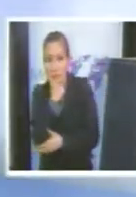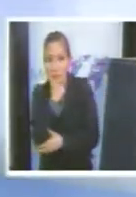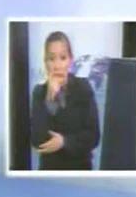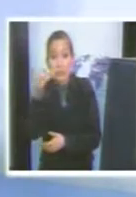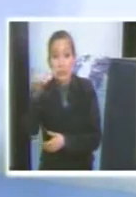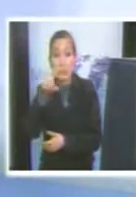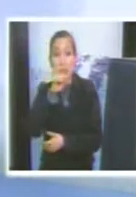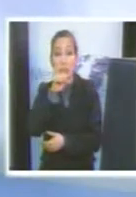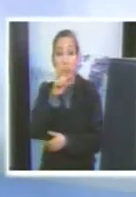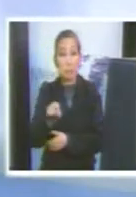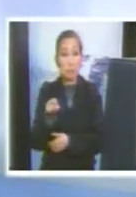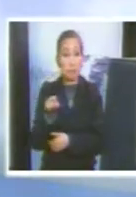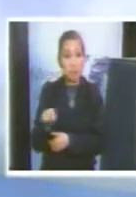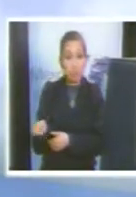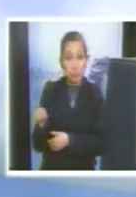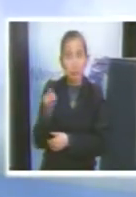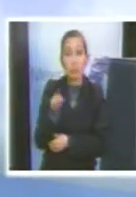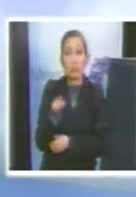donde además